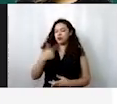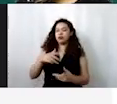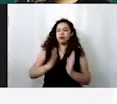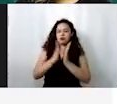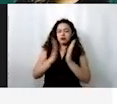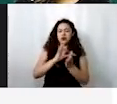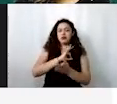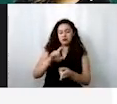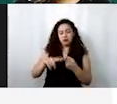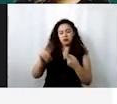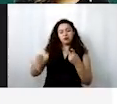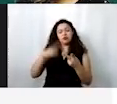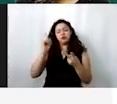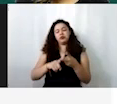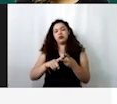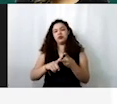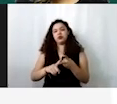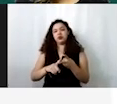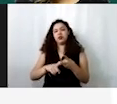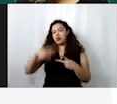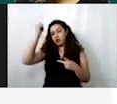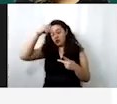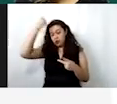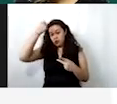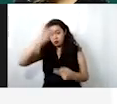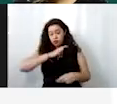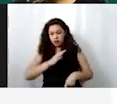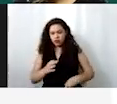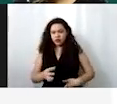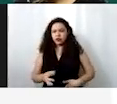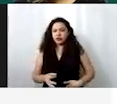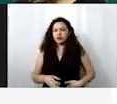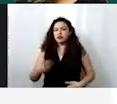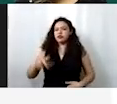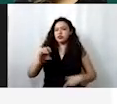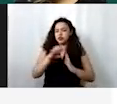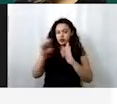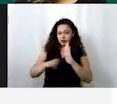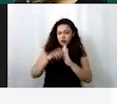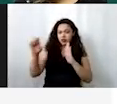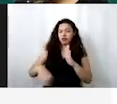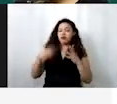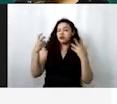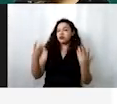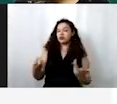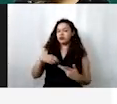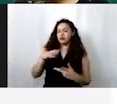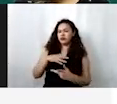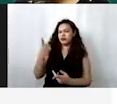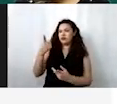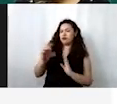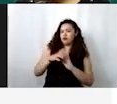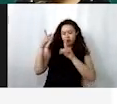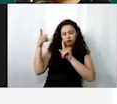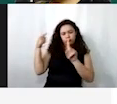permiten tener la parte teórica y nos dan muchos ejemplos, lo que hace que no nos quedemos solo con un enfoque, sino que